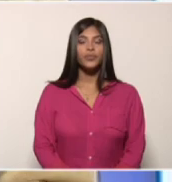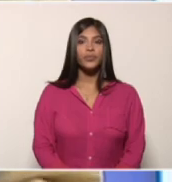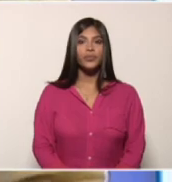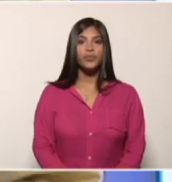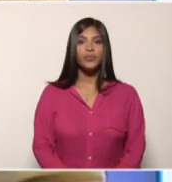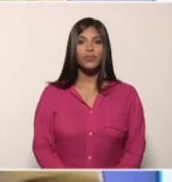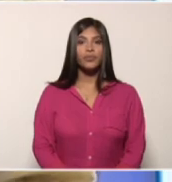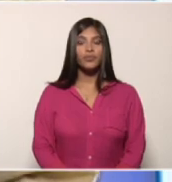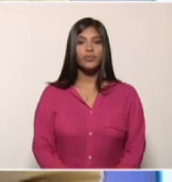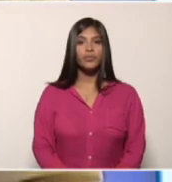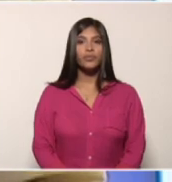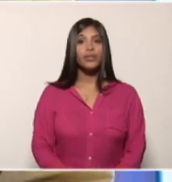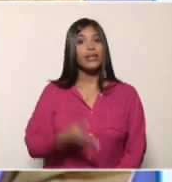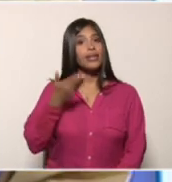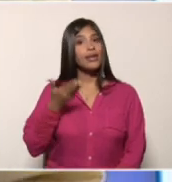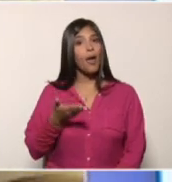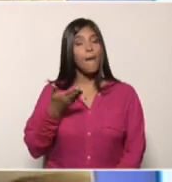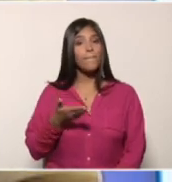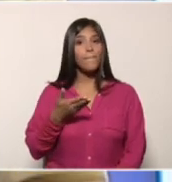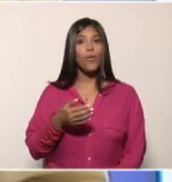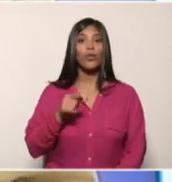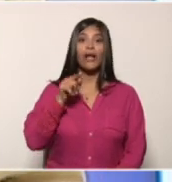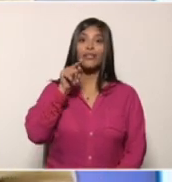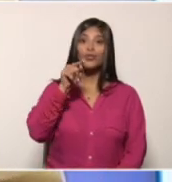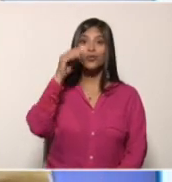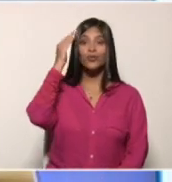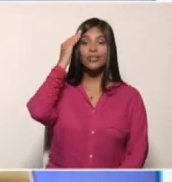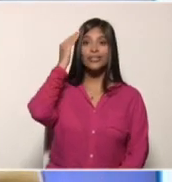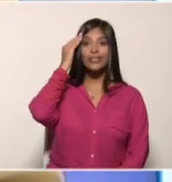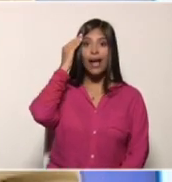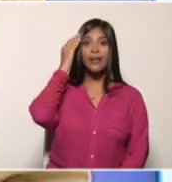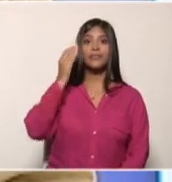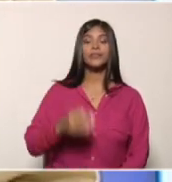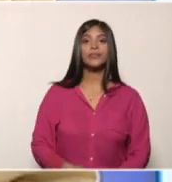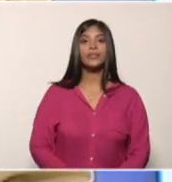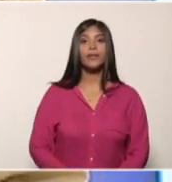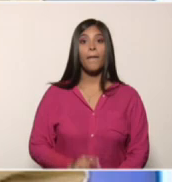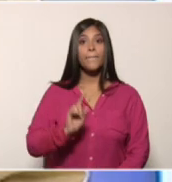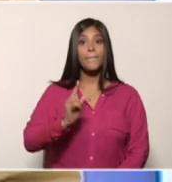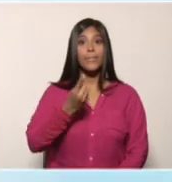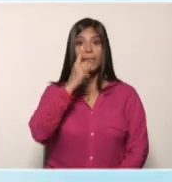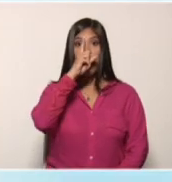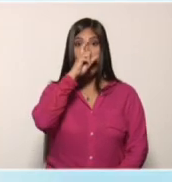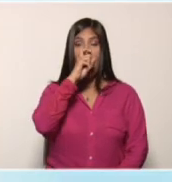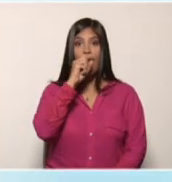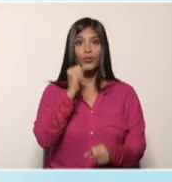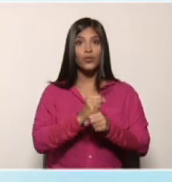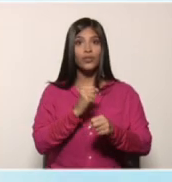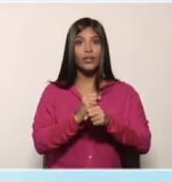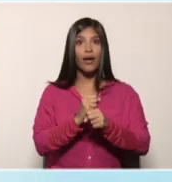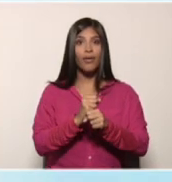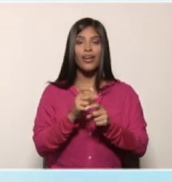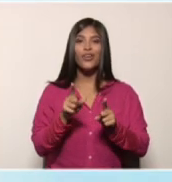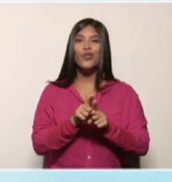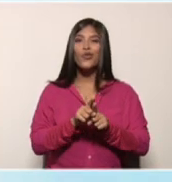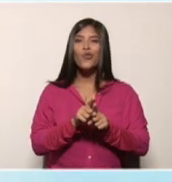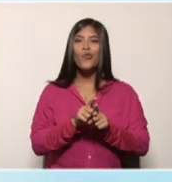con estas nociones que son muy importantes que ustedes las tengan presentes. ¿Okay? Para primer año vamos a trabajar con lo que es la tira